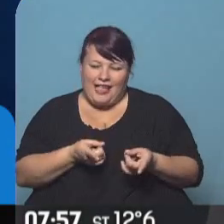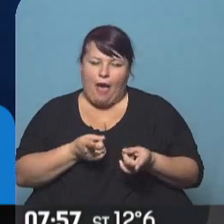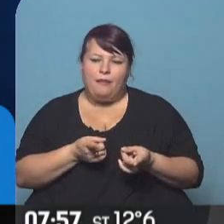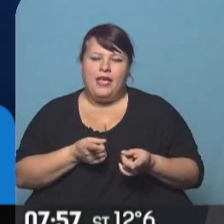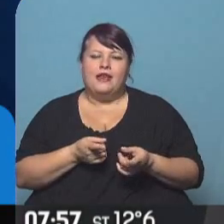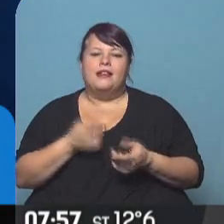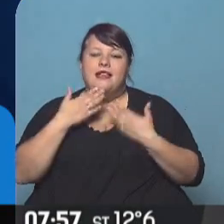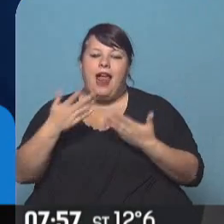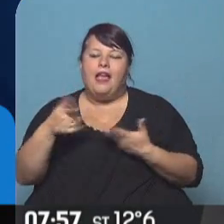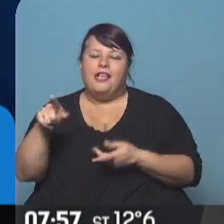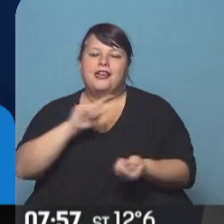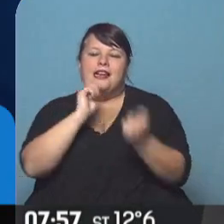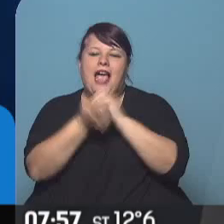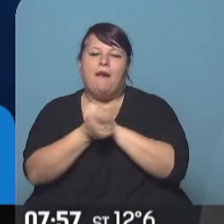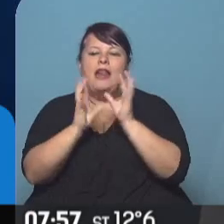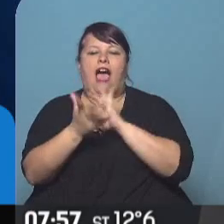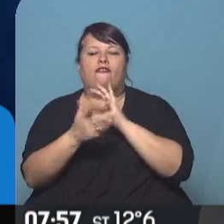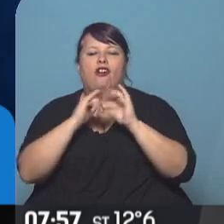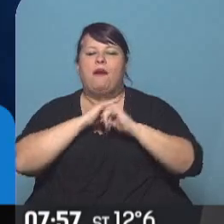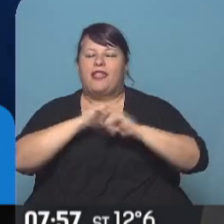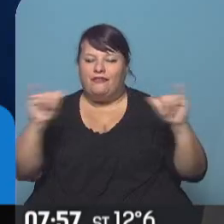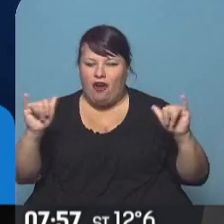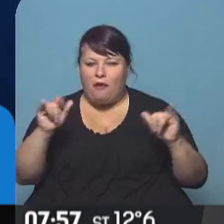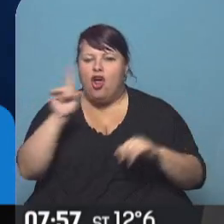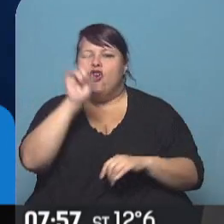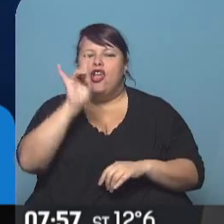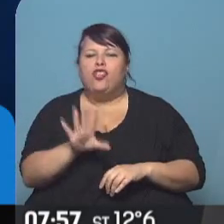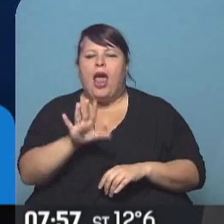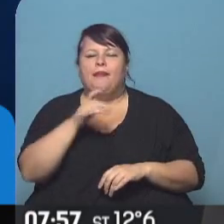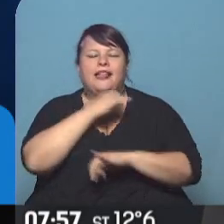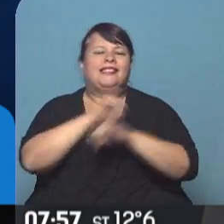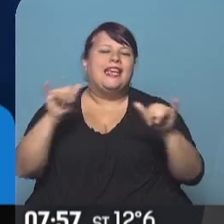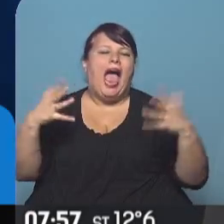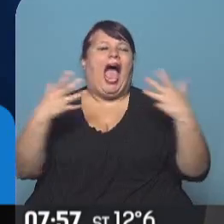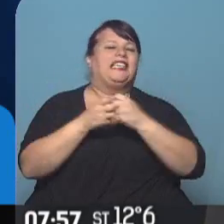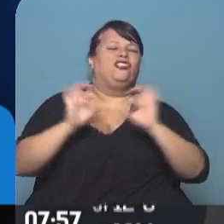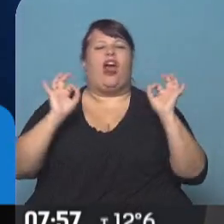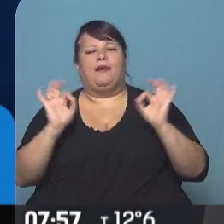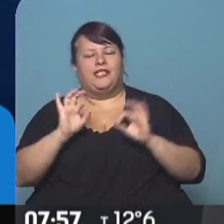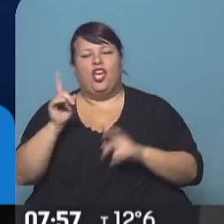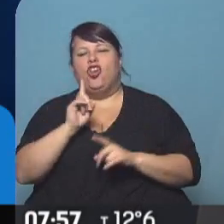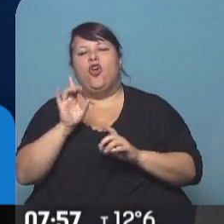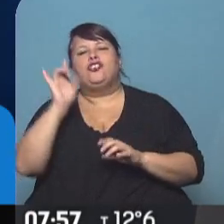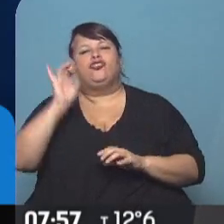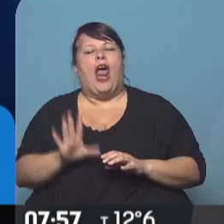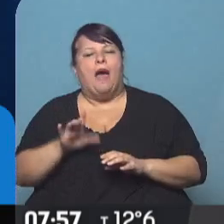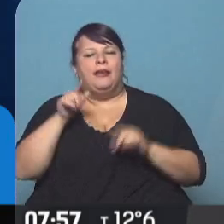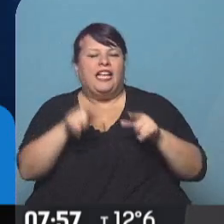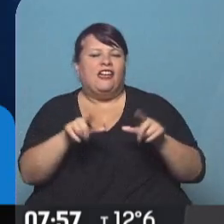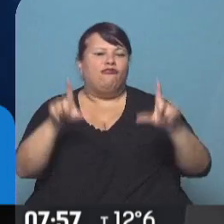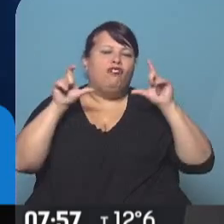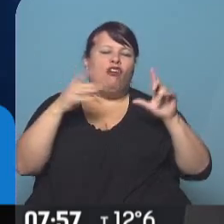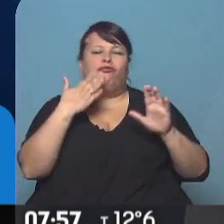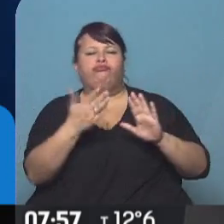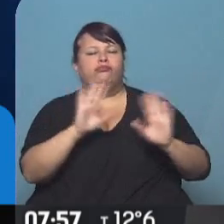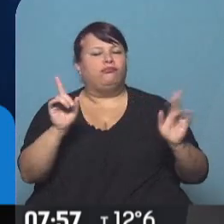han cambiado su manera de comunicar no sólo se quedan cuando comunican un siniestro no se quedan sólo en esa foto